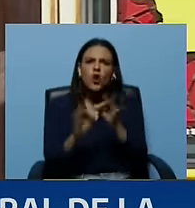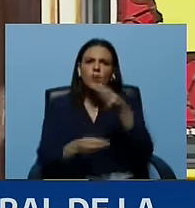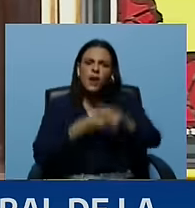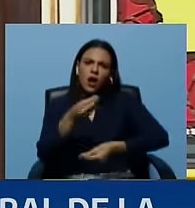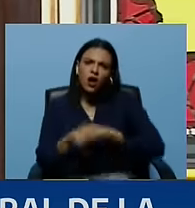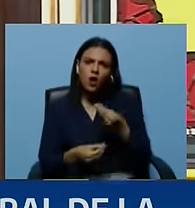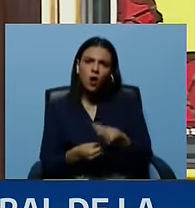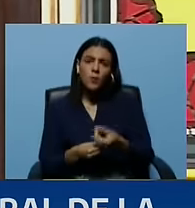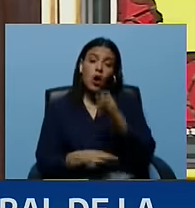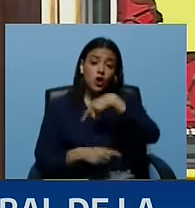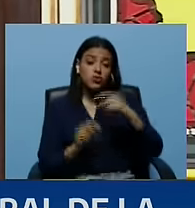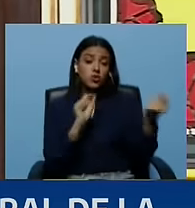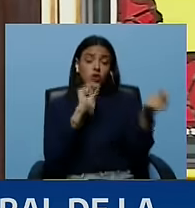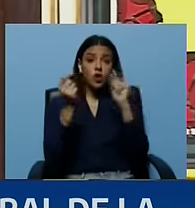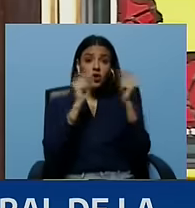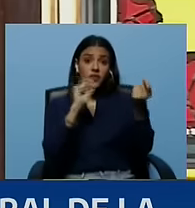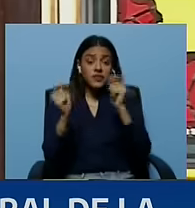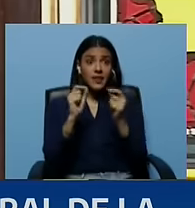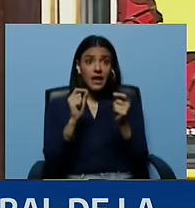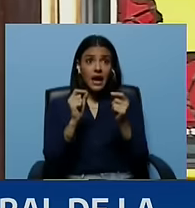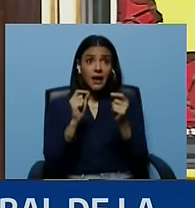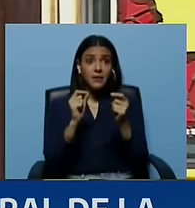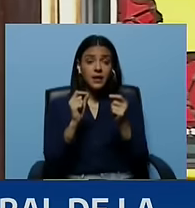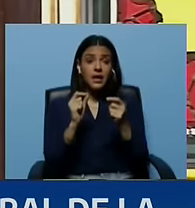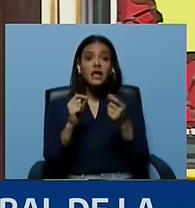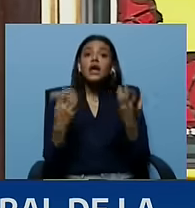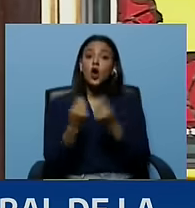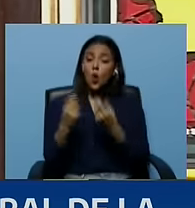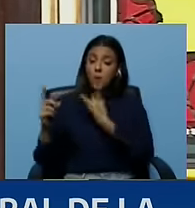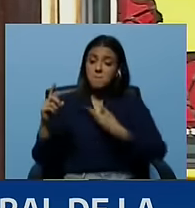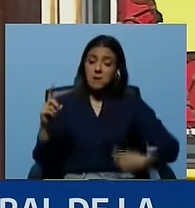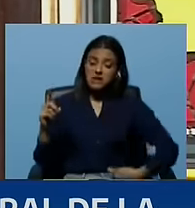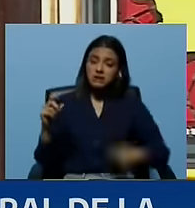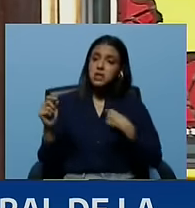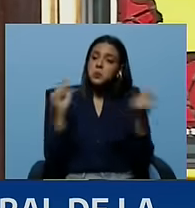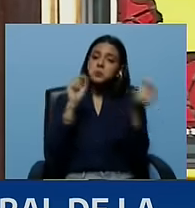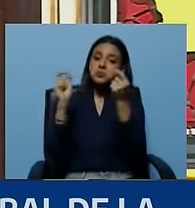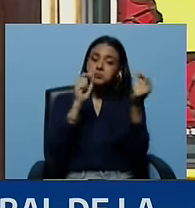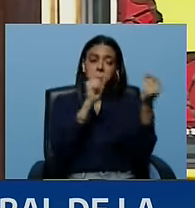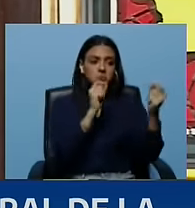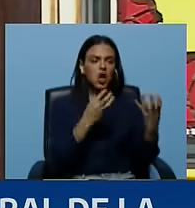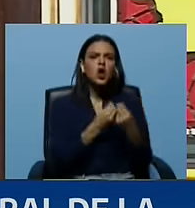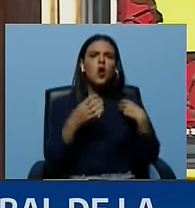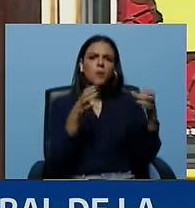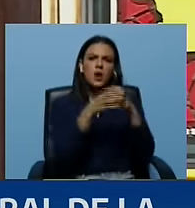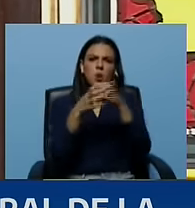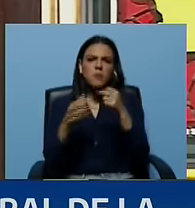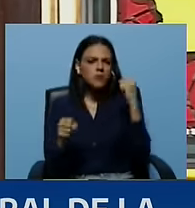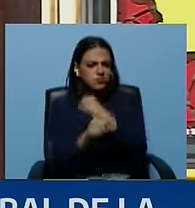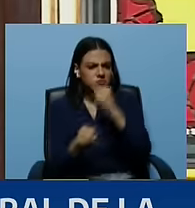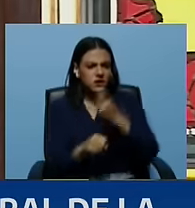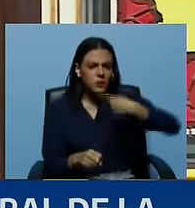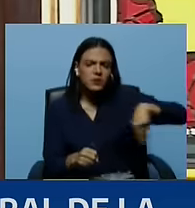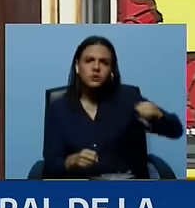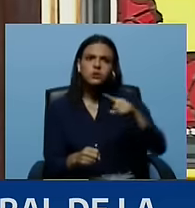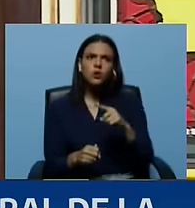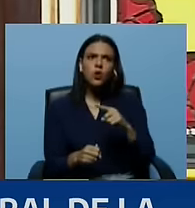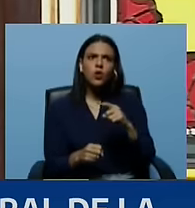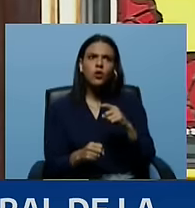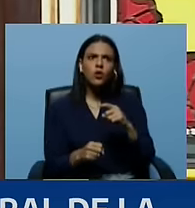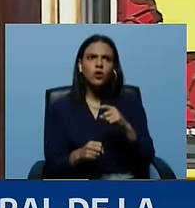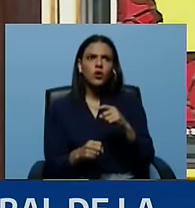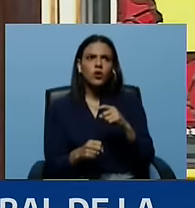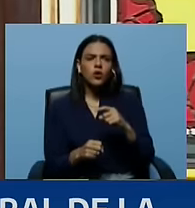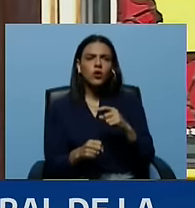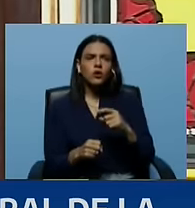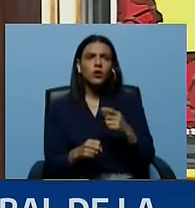Este debate tenemos que darlo al Consejo de Vicepresidentes, a los equipos de trabajo. Este Estado que